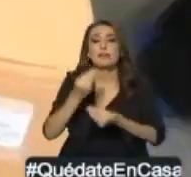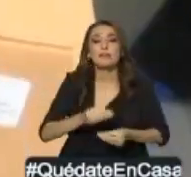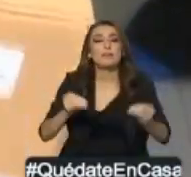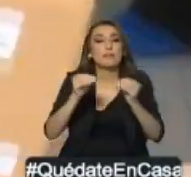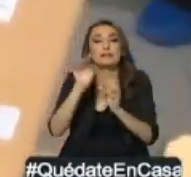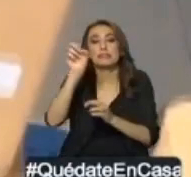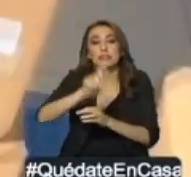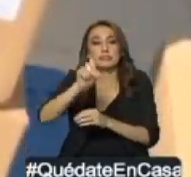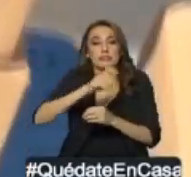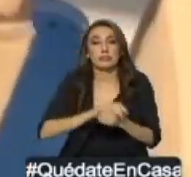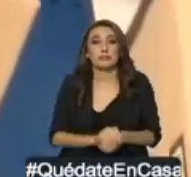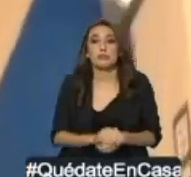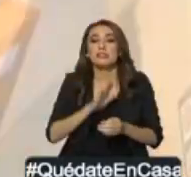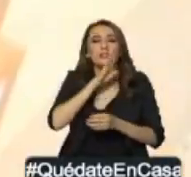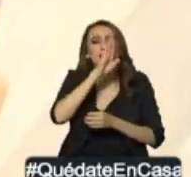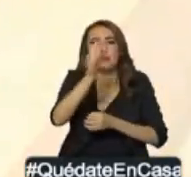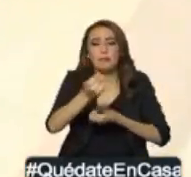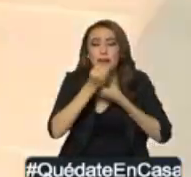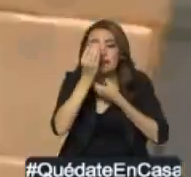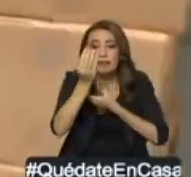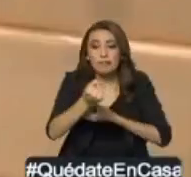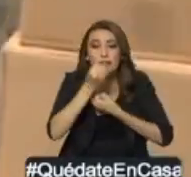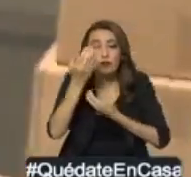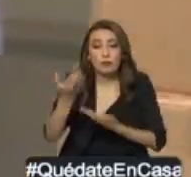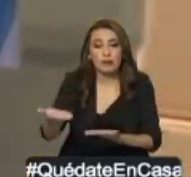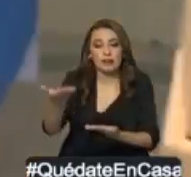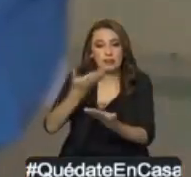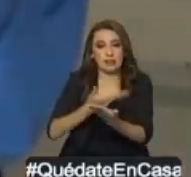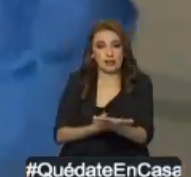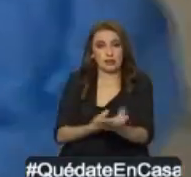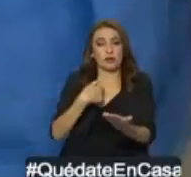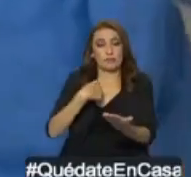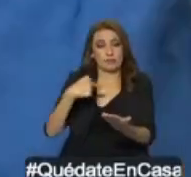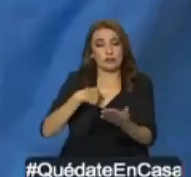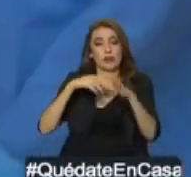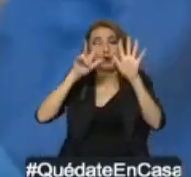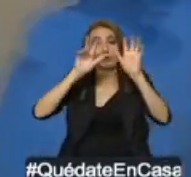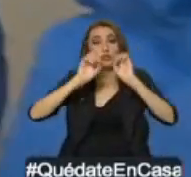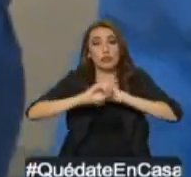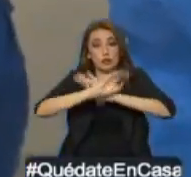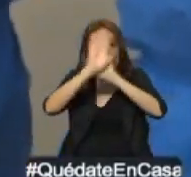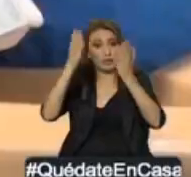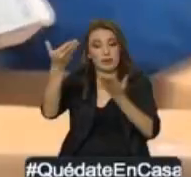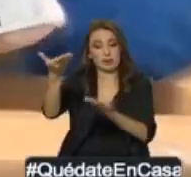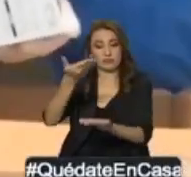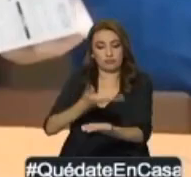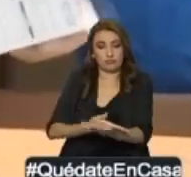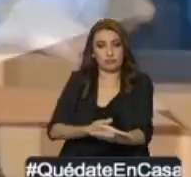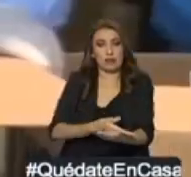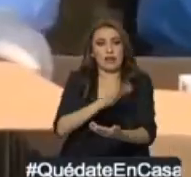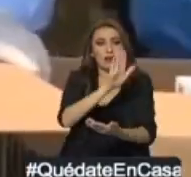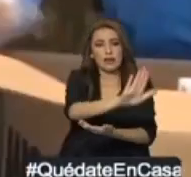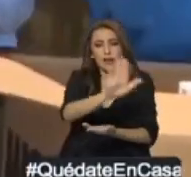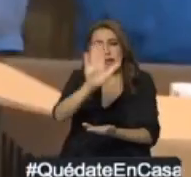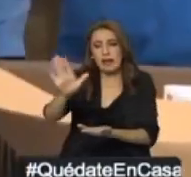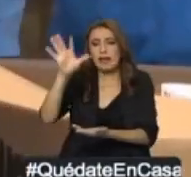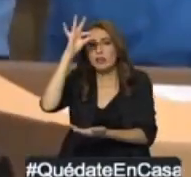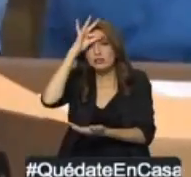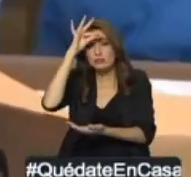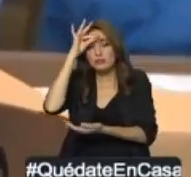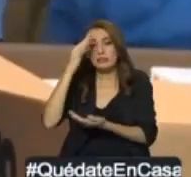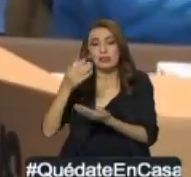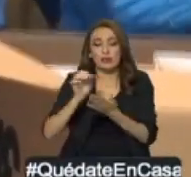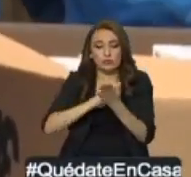un informe diario antes de las 8 de la mañana de cada hospital del ministerio de salud pública de la nación allí se